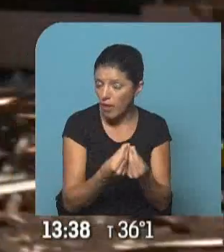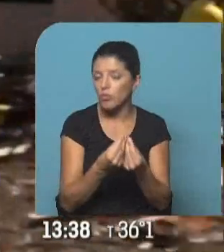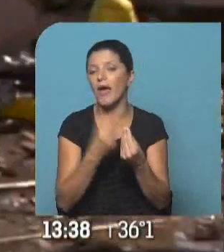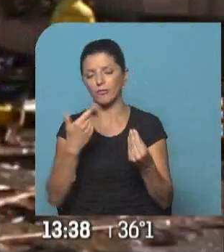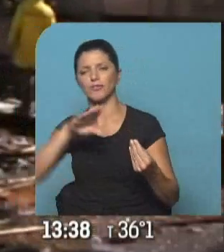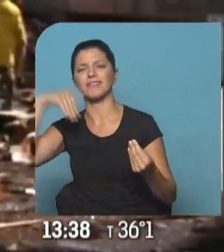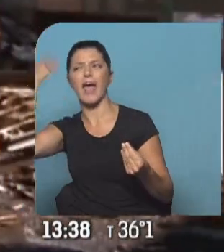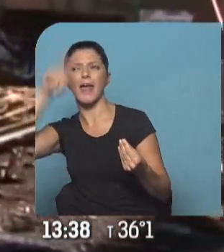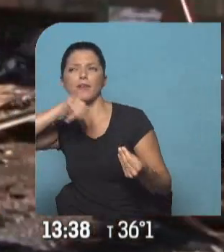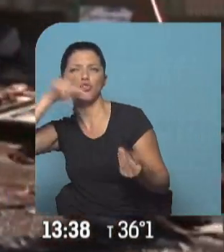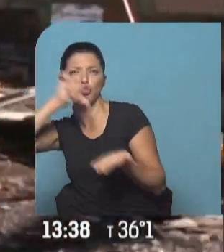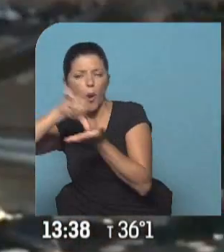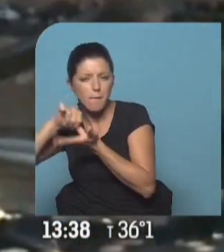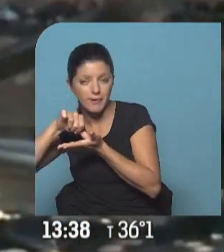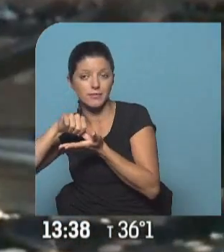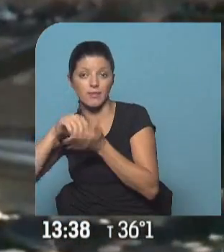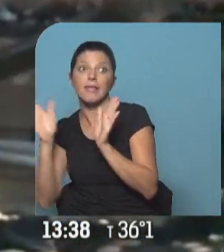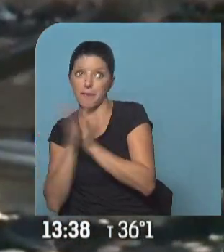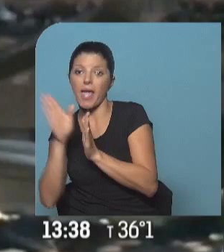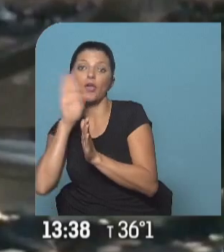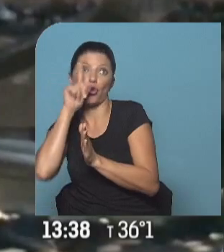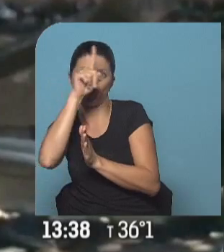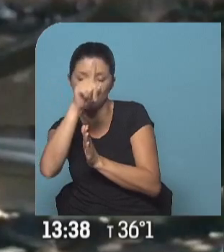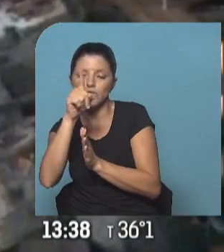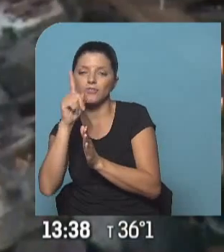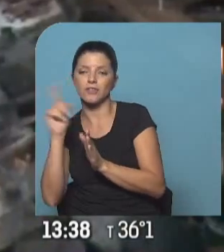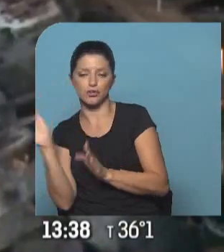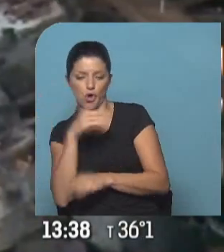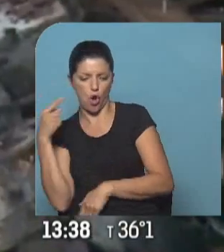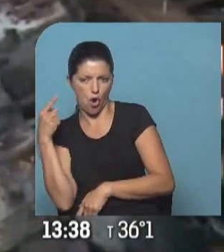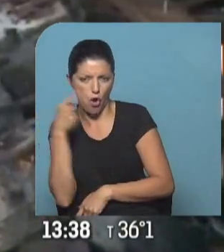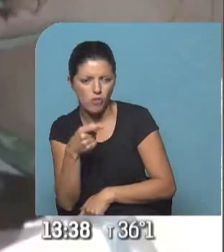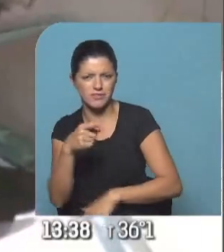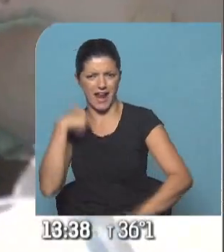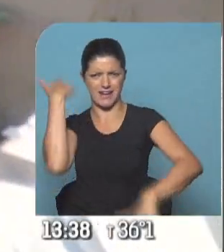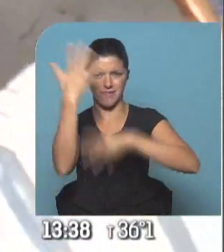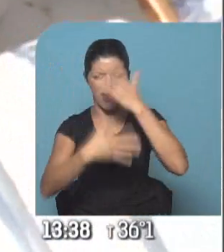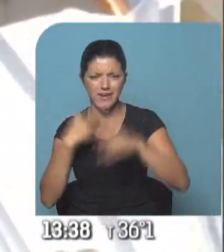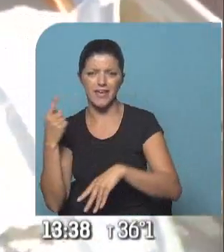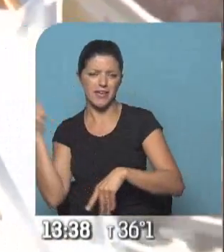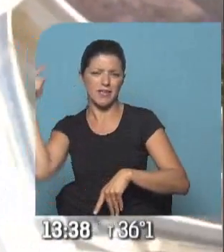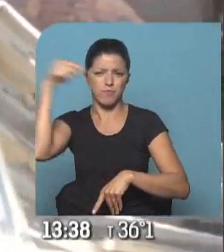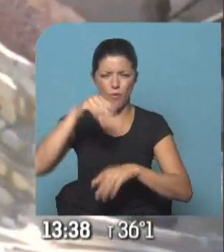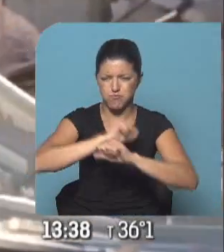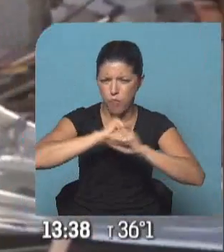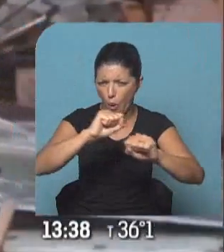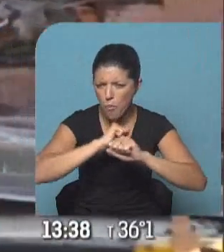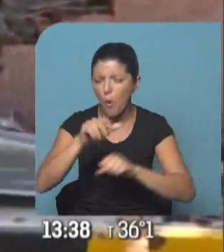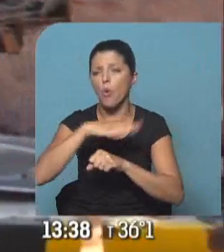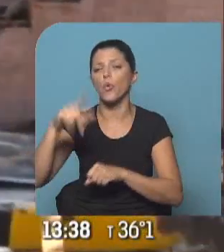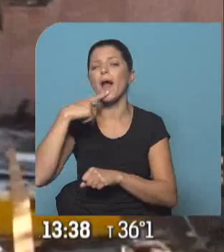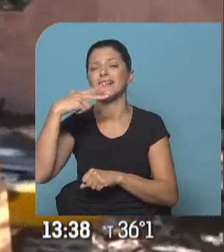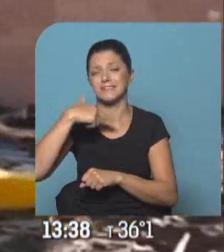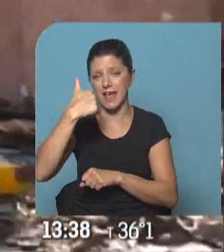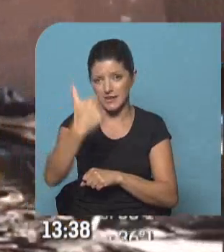países árabes y el apoyo de Estados Unidos lanzó una ofensiva contra los rebeldes con bombardeos constantes a Sanaa y las posiciones